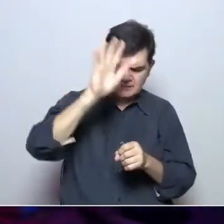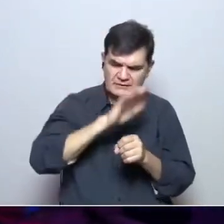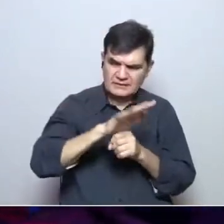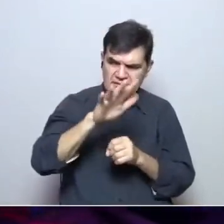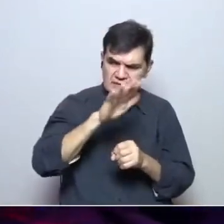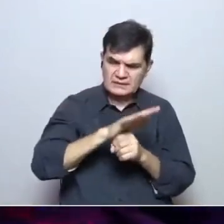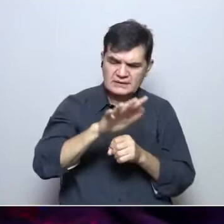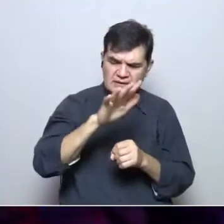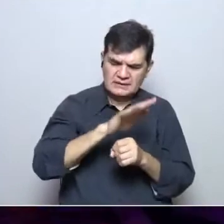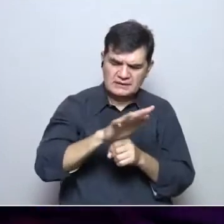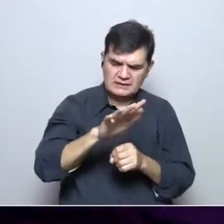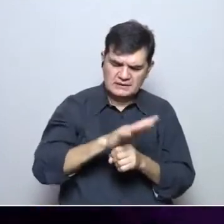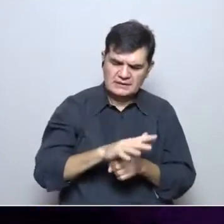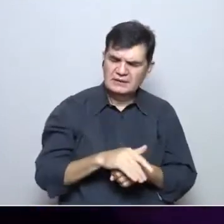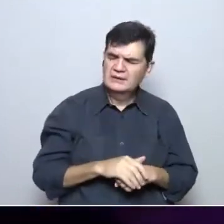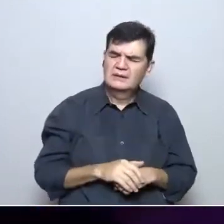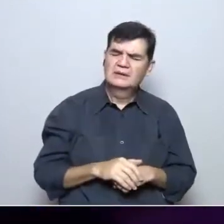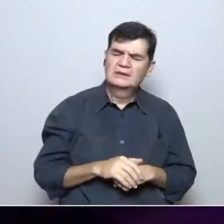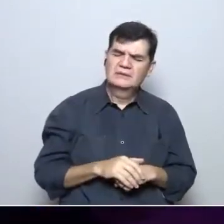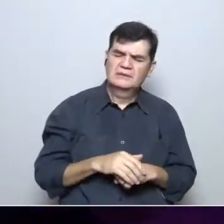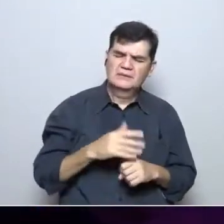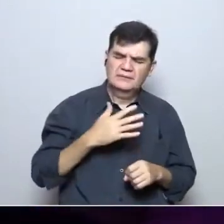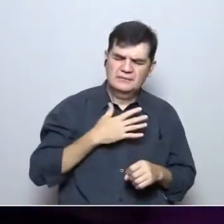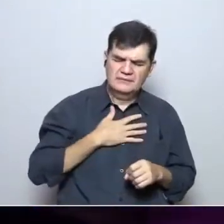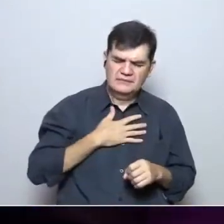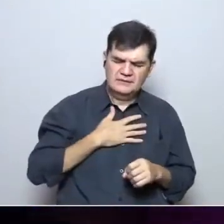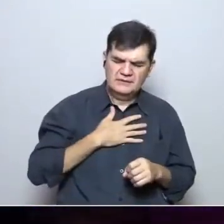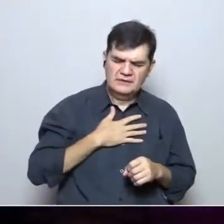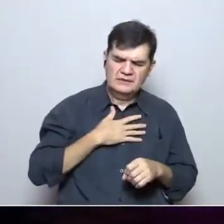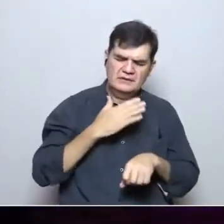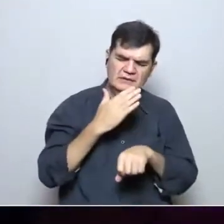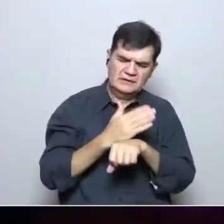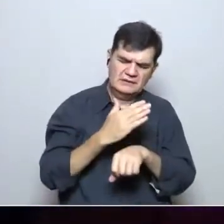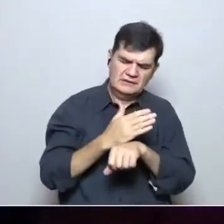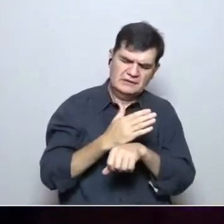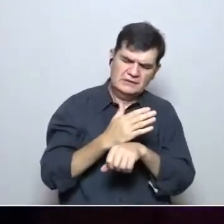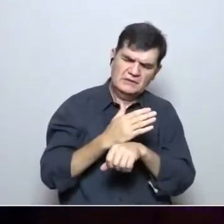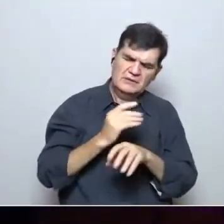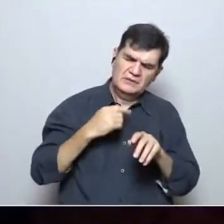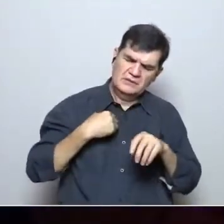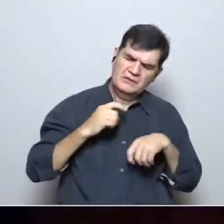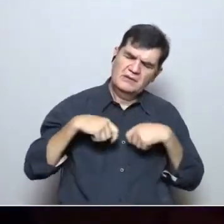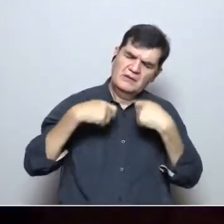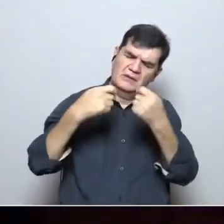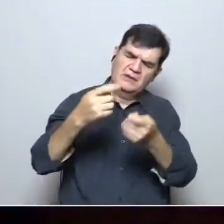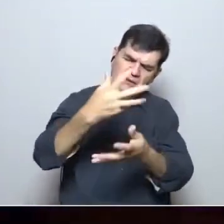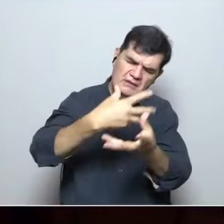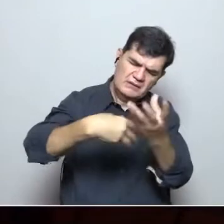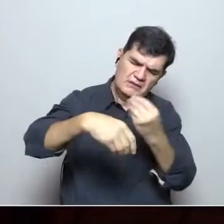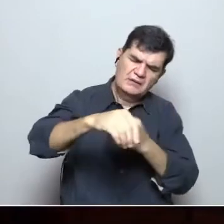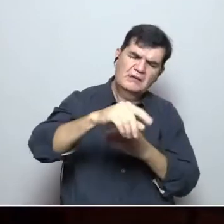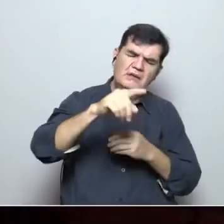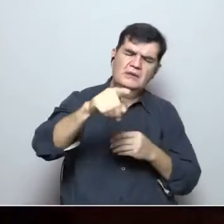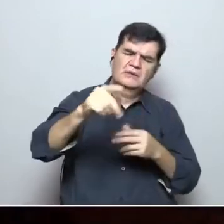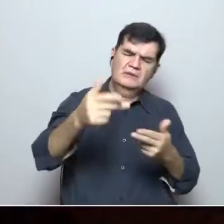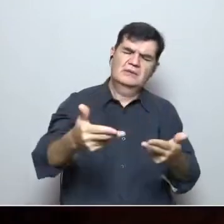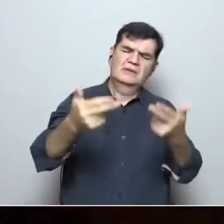Jesucristo basta. Mi castigo recibió y